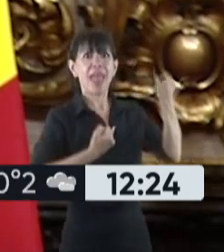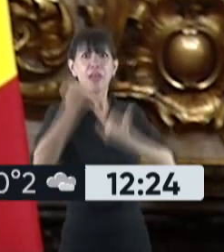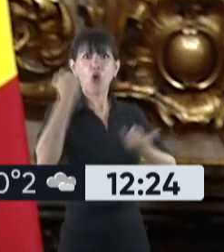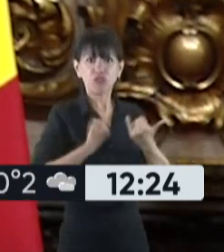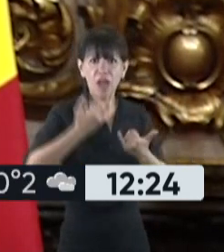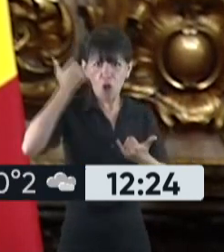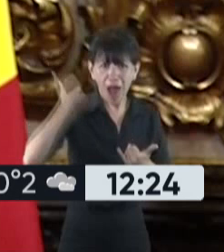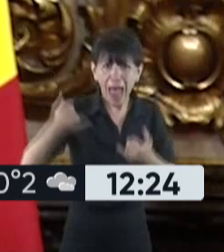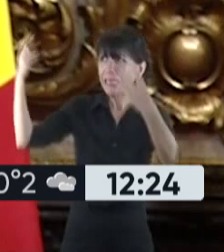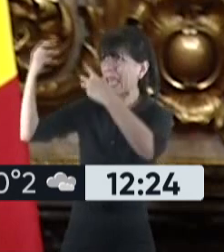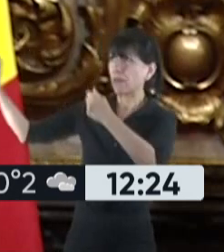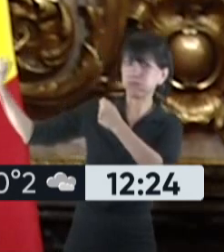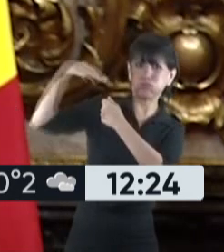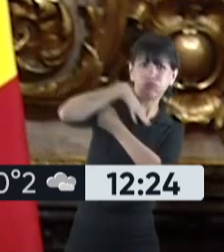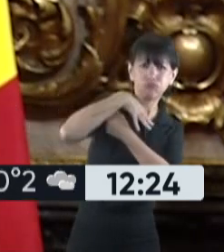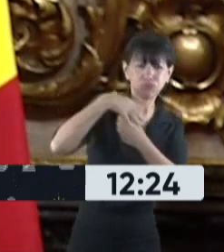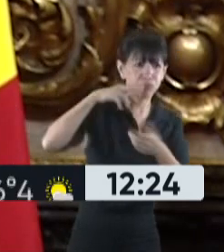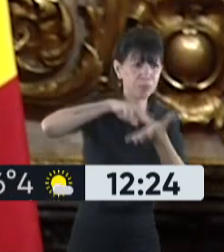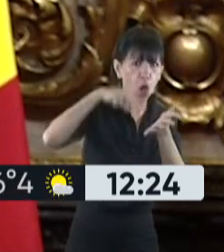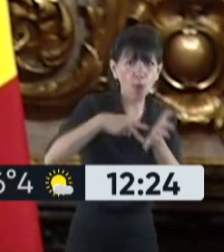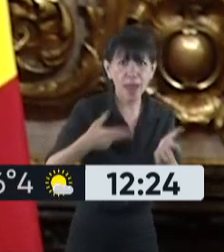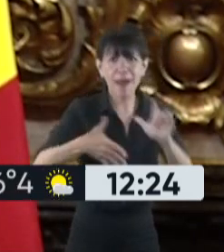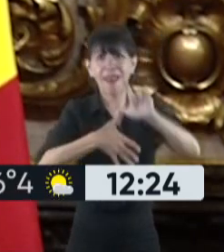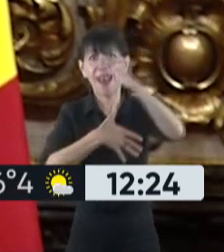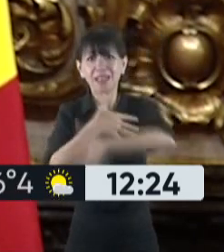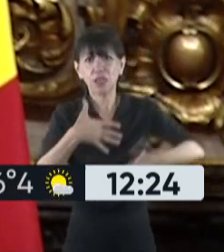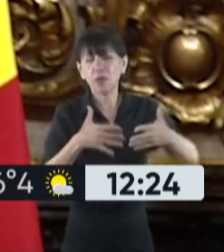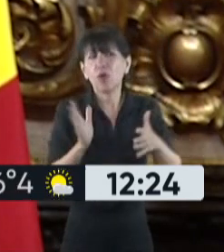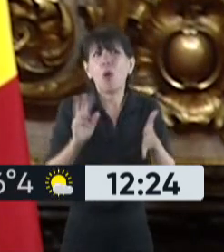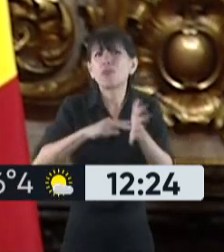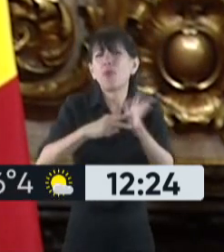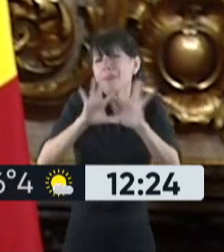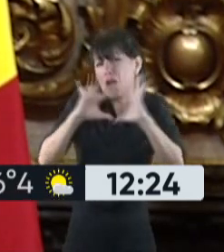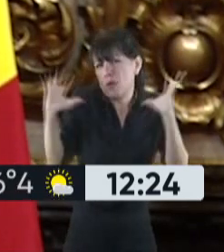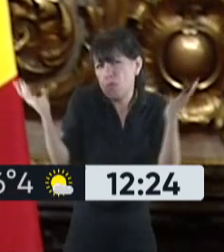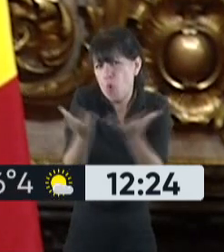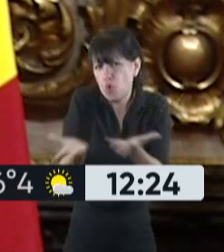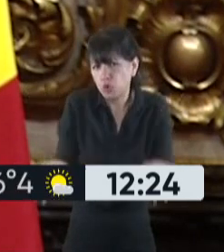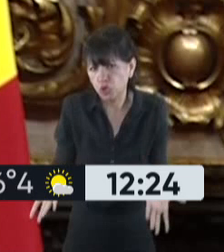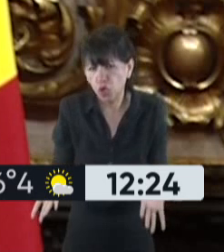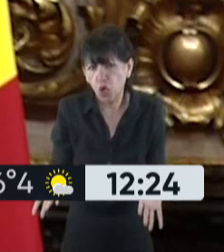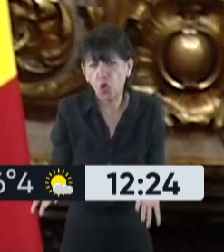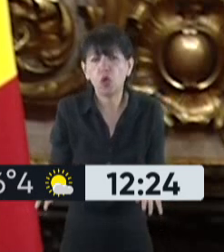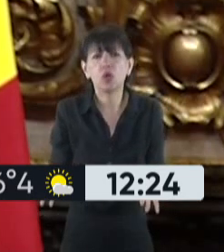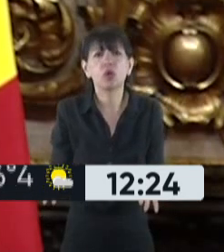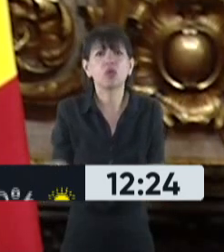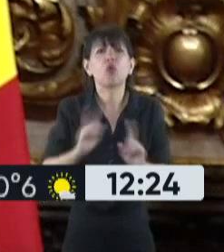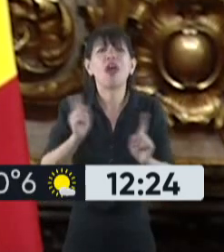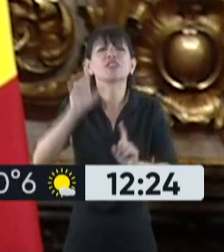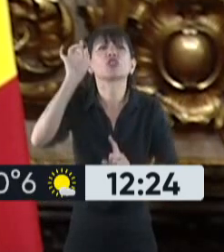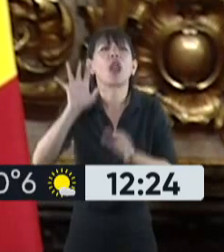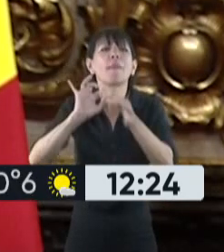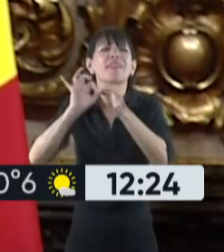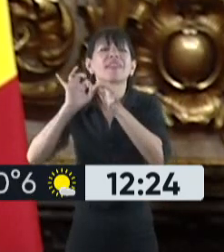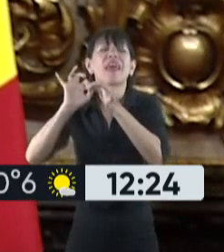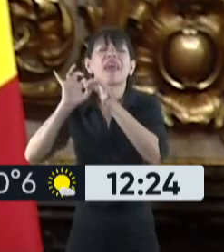impacto de esta guerra aún más. Es un problema global y no es un problema europeo,